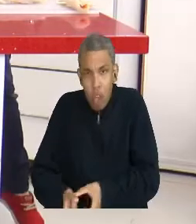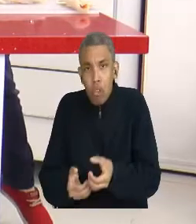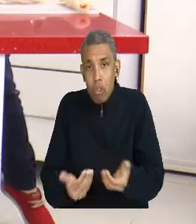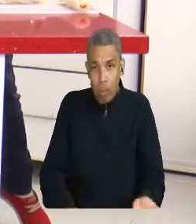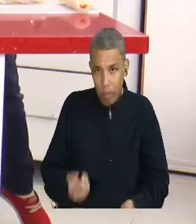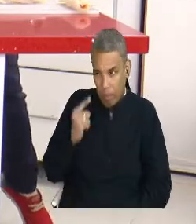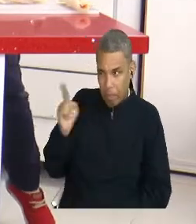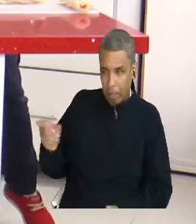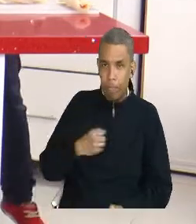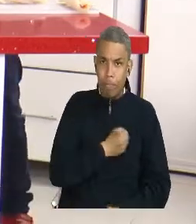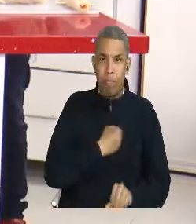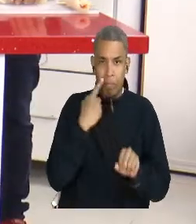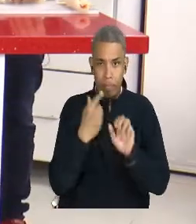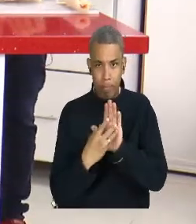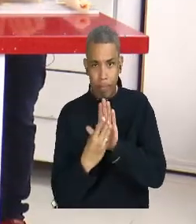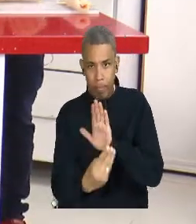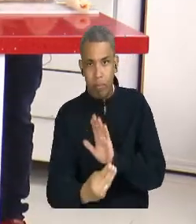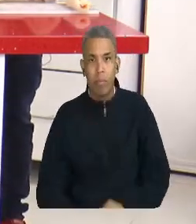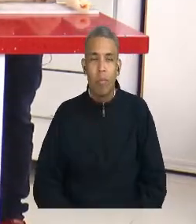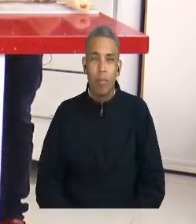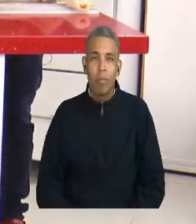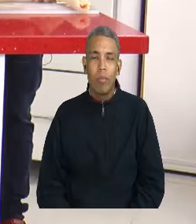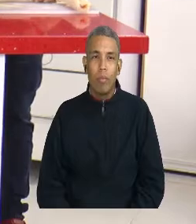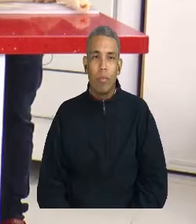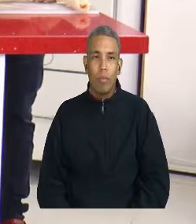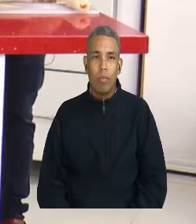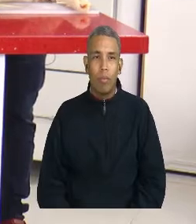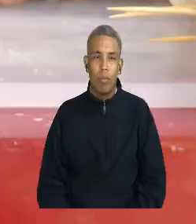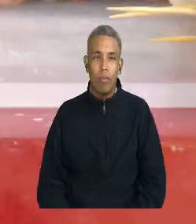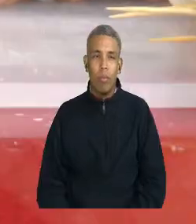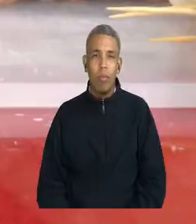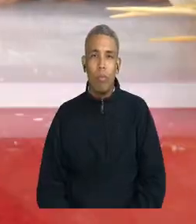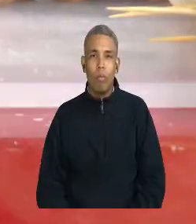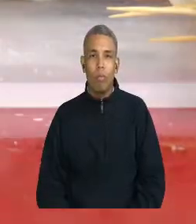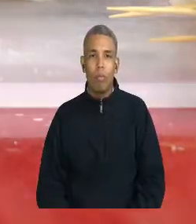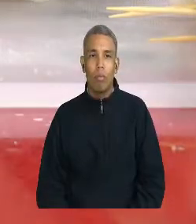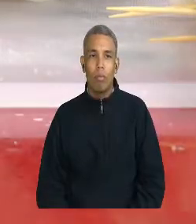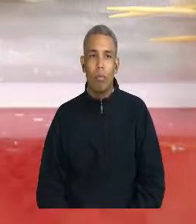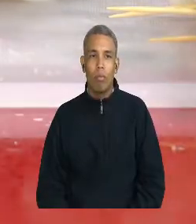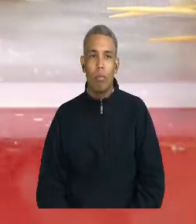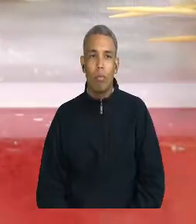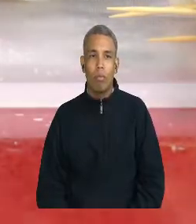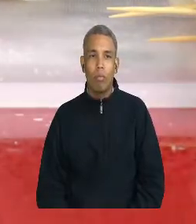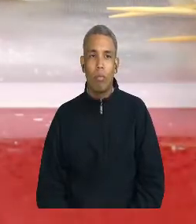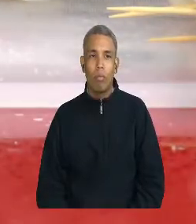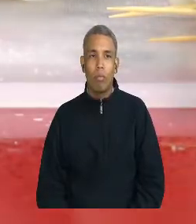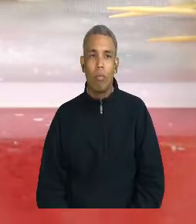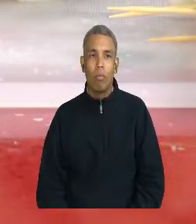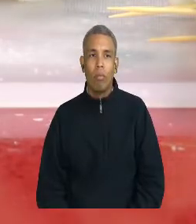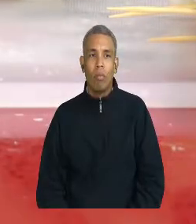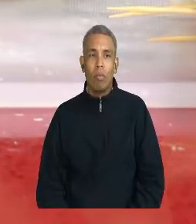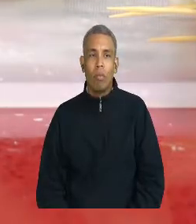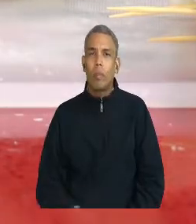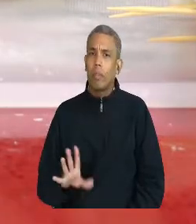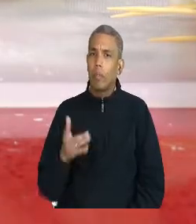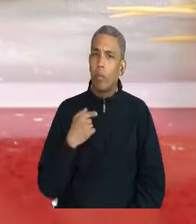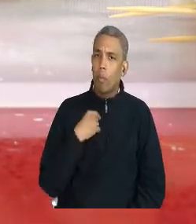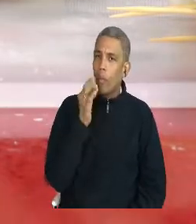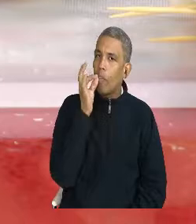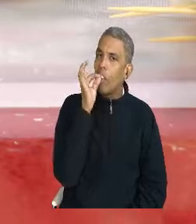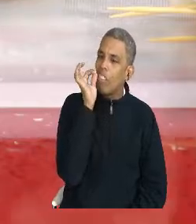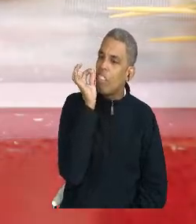porfa? Bien, entonces aquí empezamos a asegurar nuestro róbalo. ¿Qué función va a cumplir nuestros palillos? Evitar